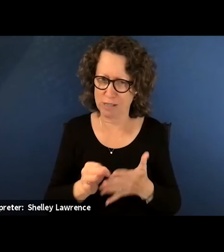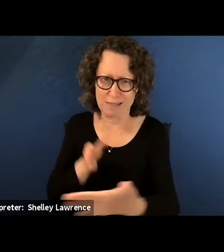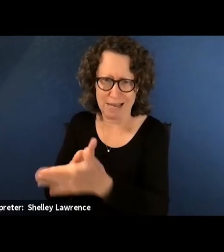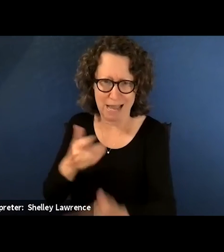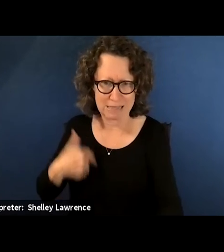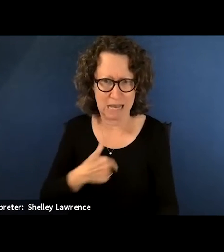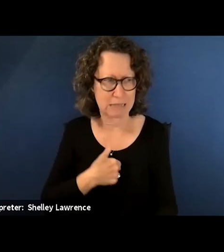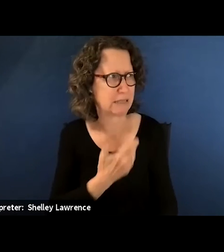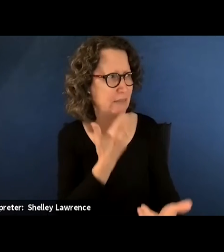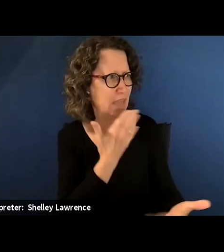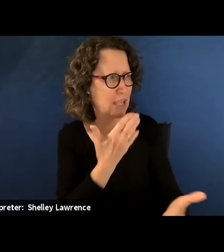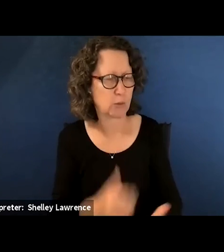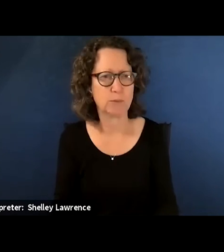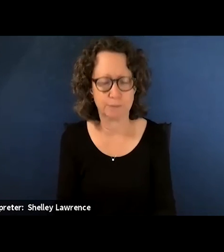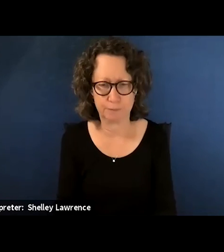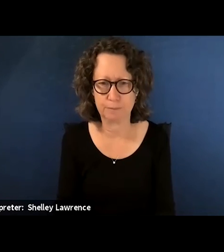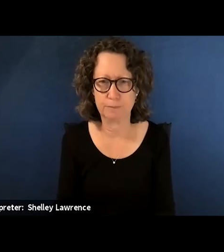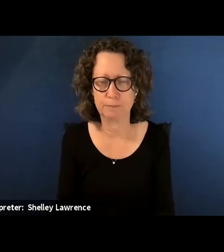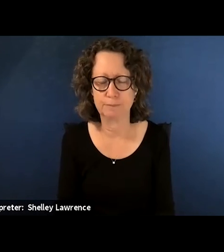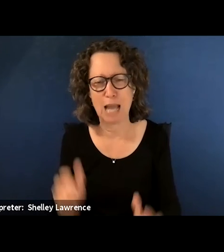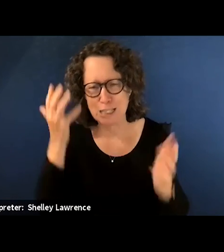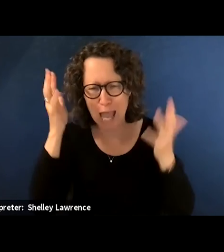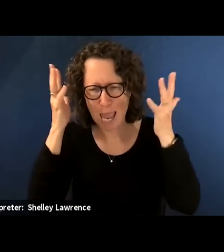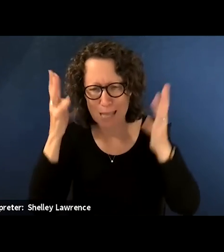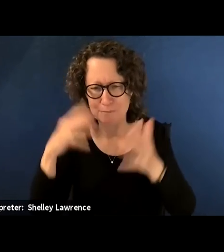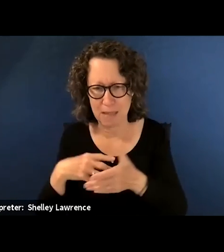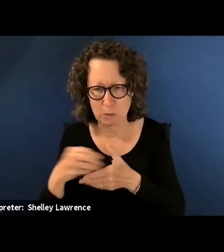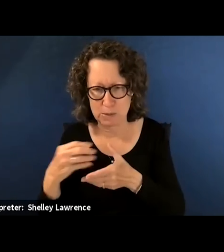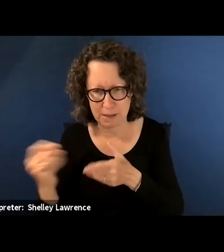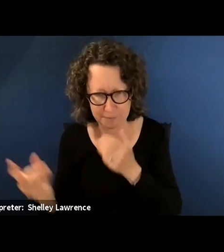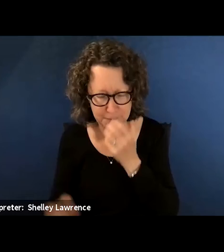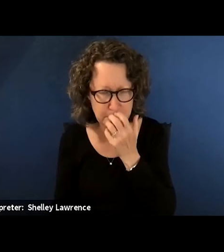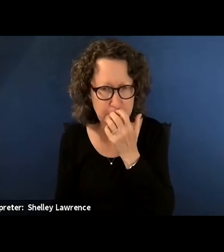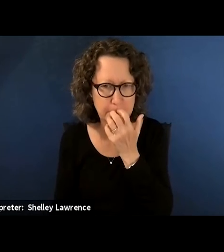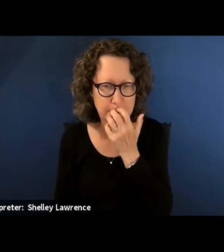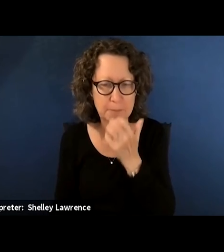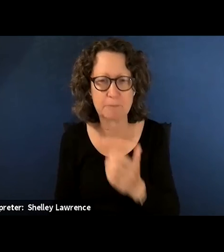decisiones que han tomado en contra de nosotros. Gracias.